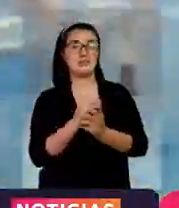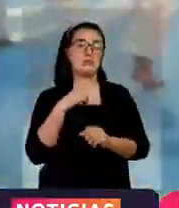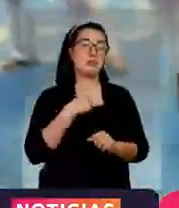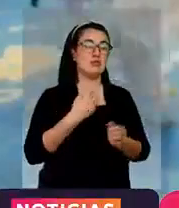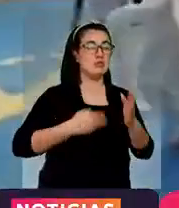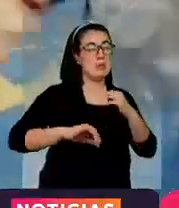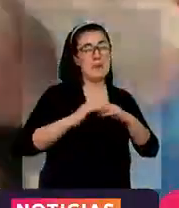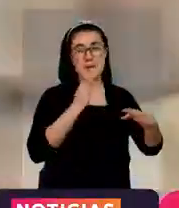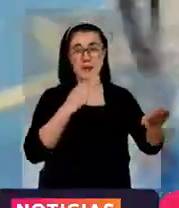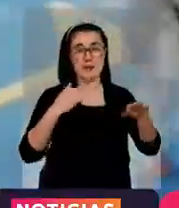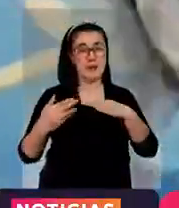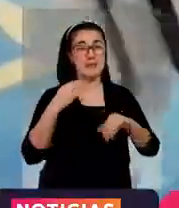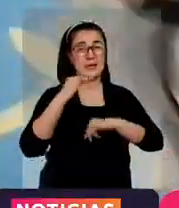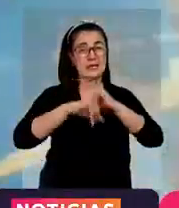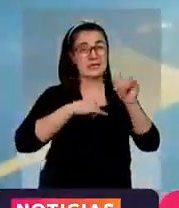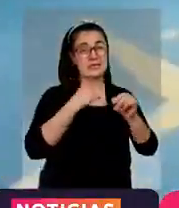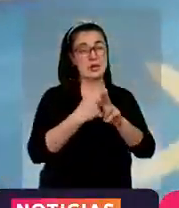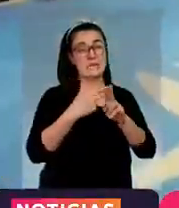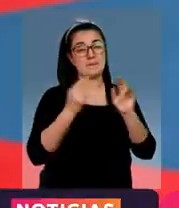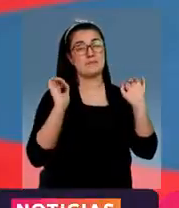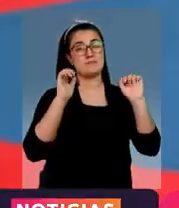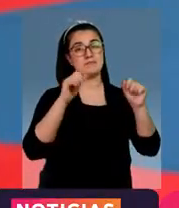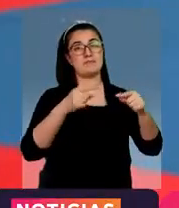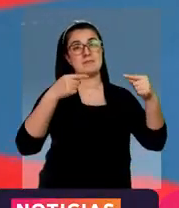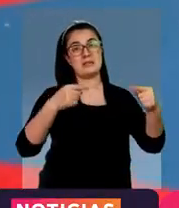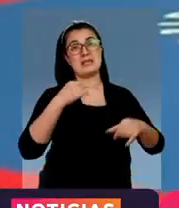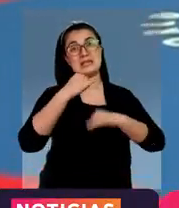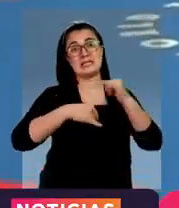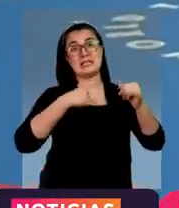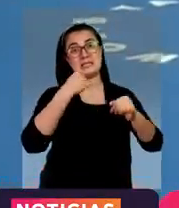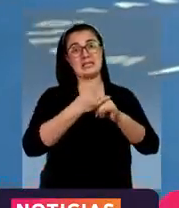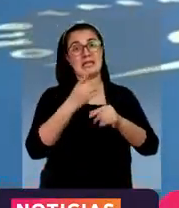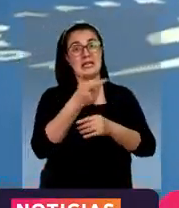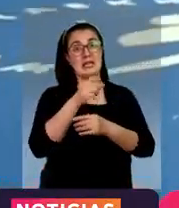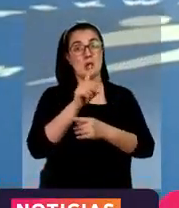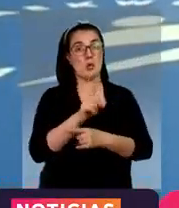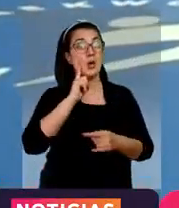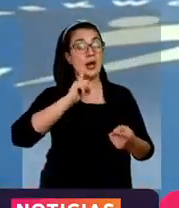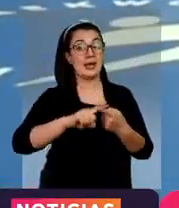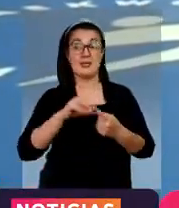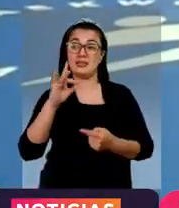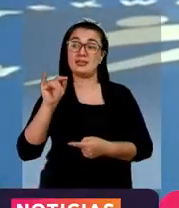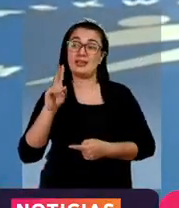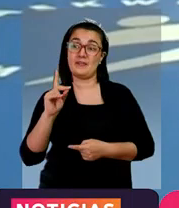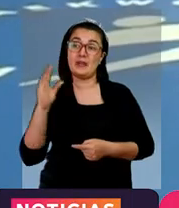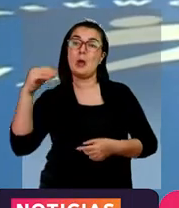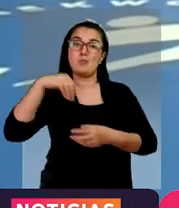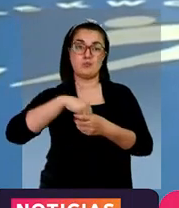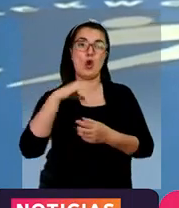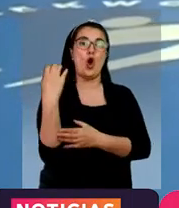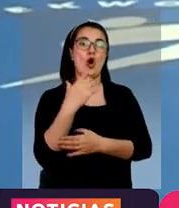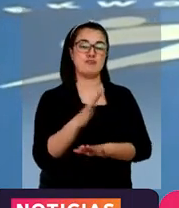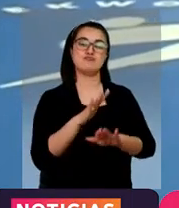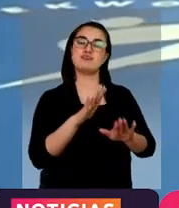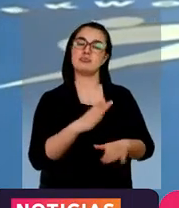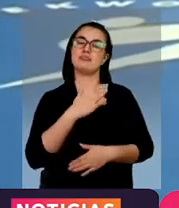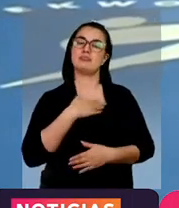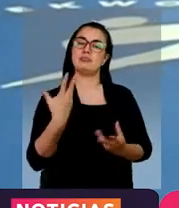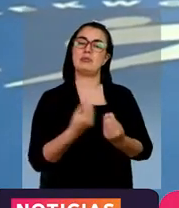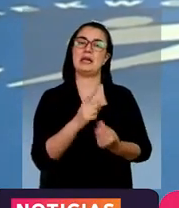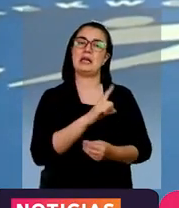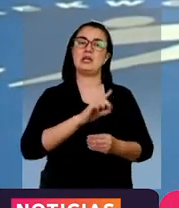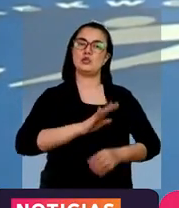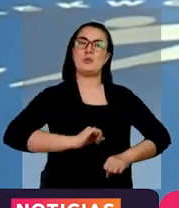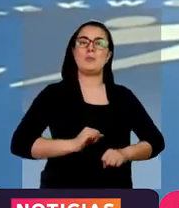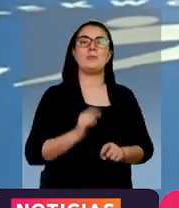y extranjeras harán presencia en el Campamento Internacional G1. David Paz es parte de la Selección Colombia y representa a la Liga de Bogotá en